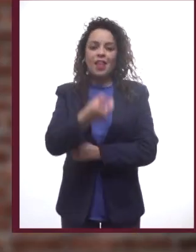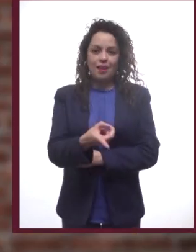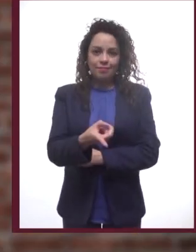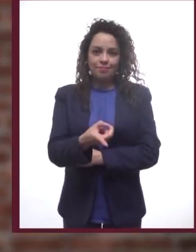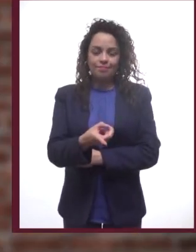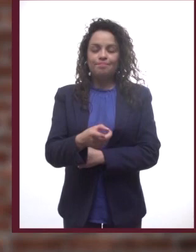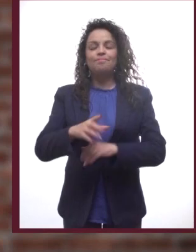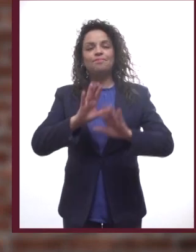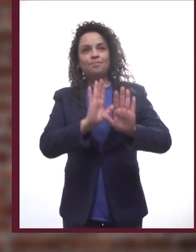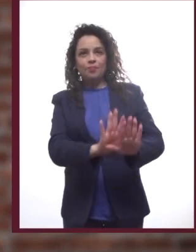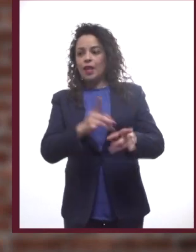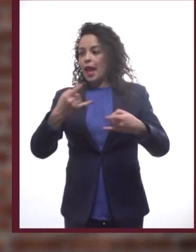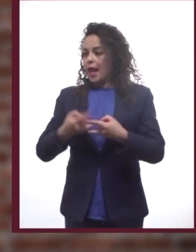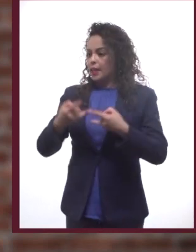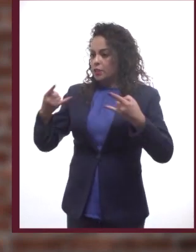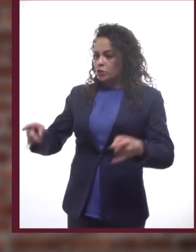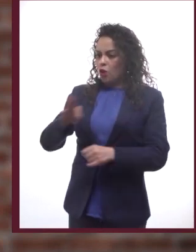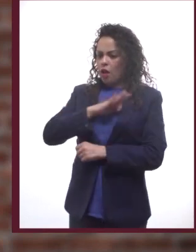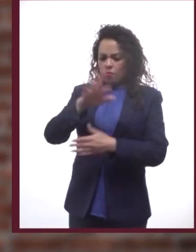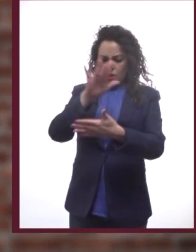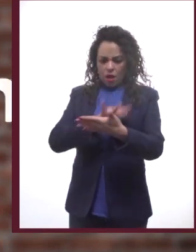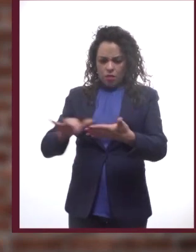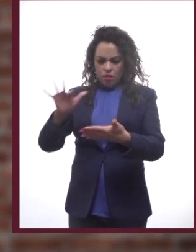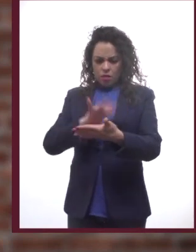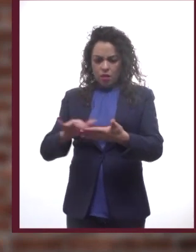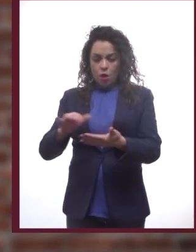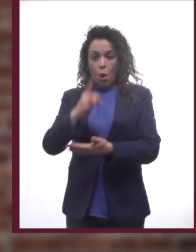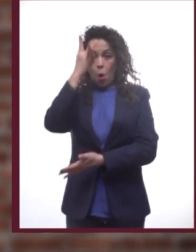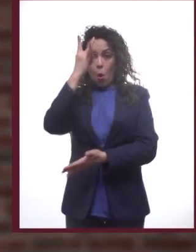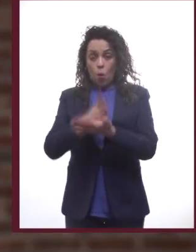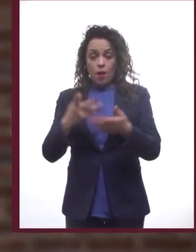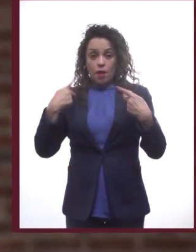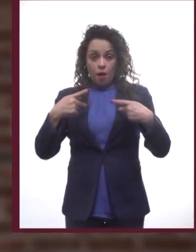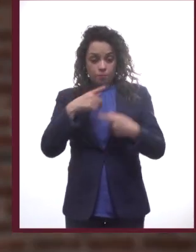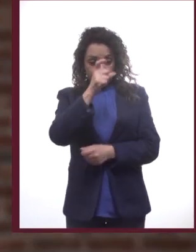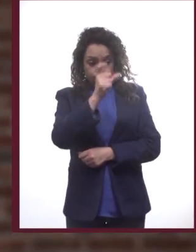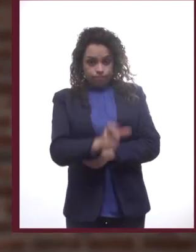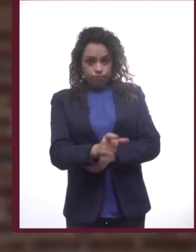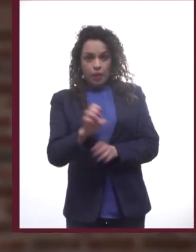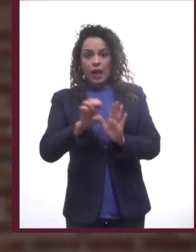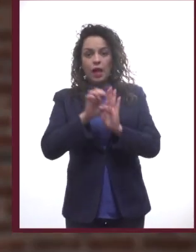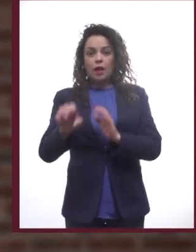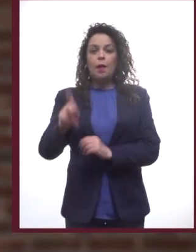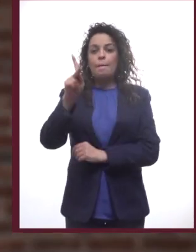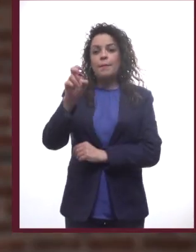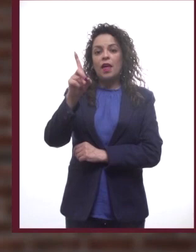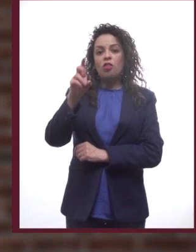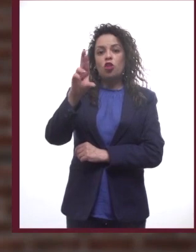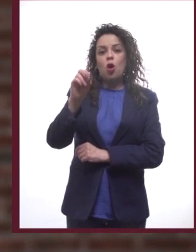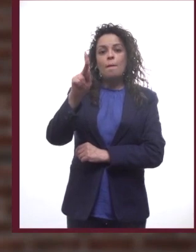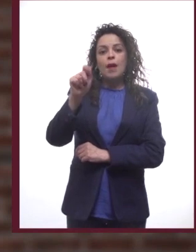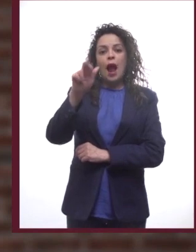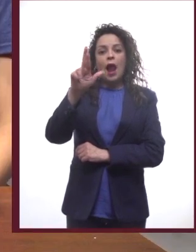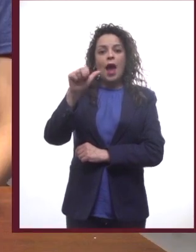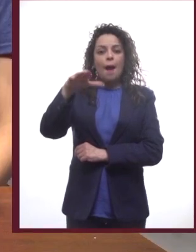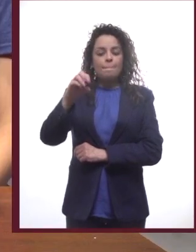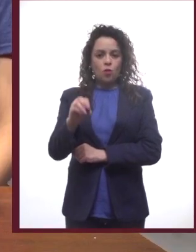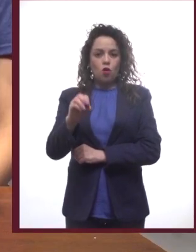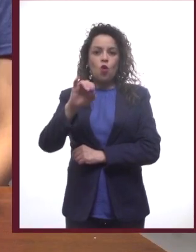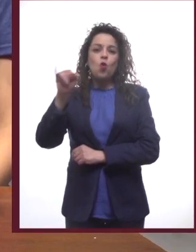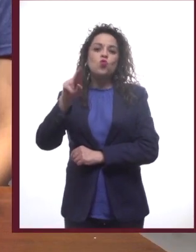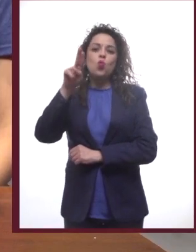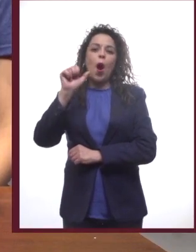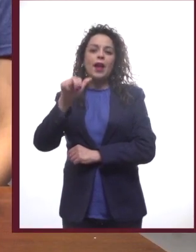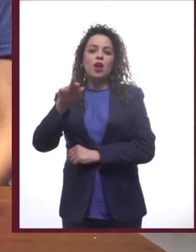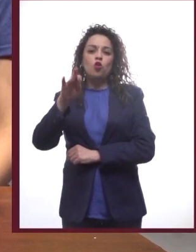Una historia puede estar narrada en primera persona, como en Pedro Páramo de Juan Rulfo. Vine